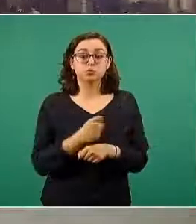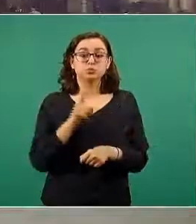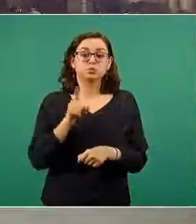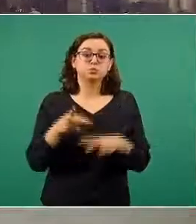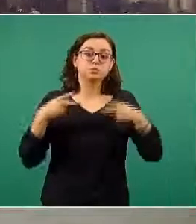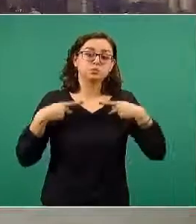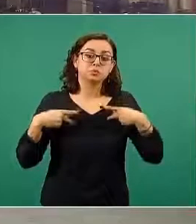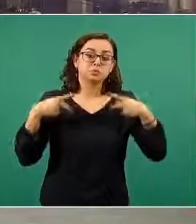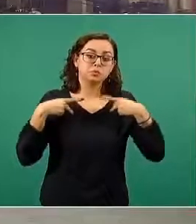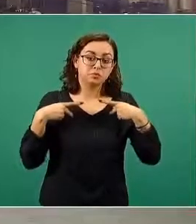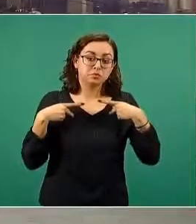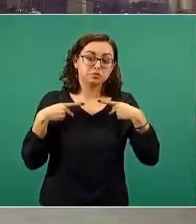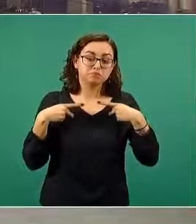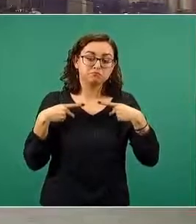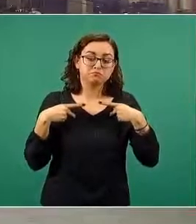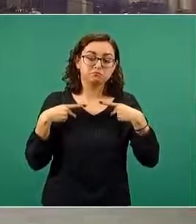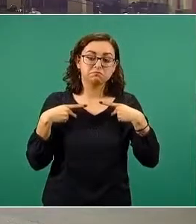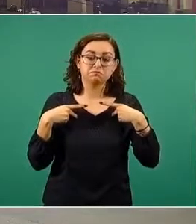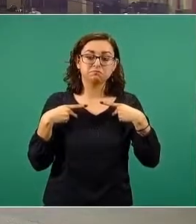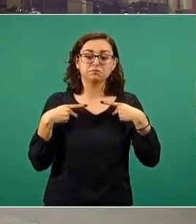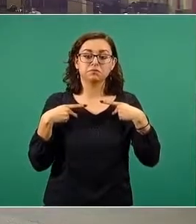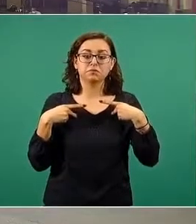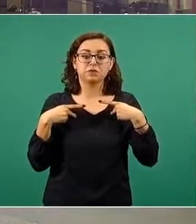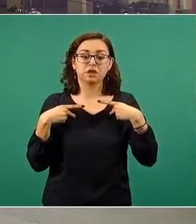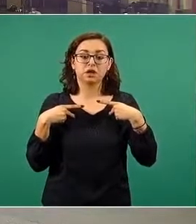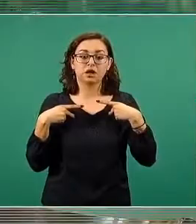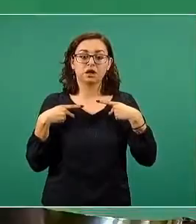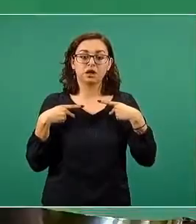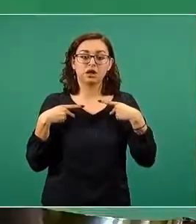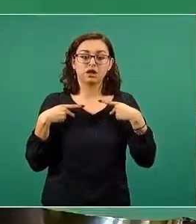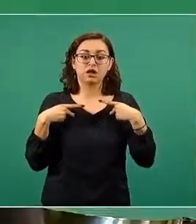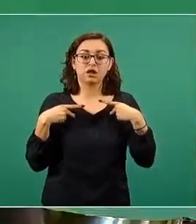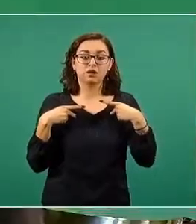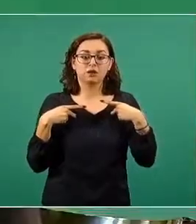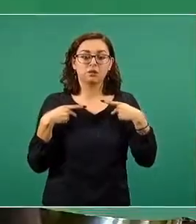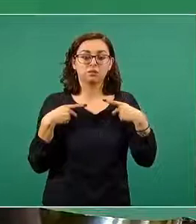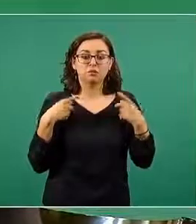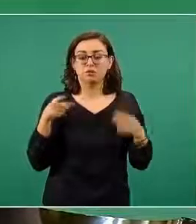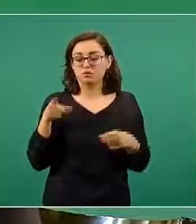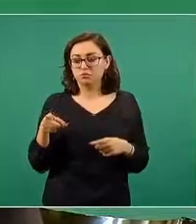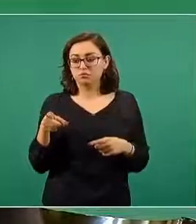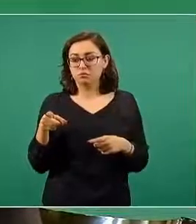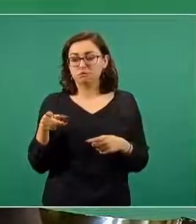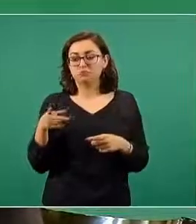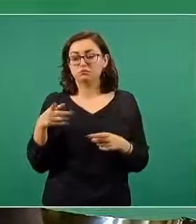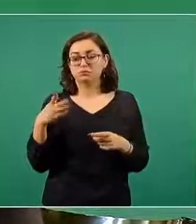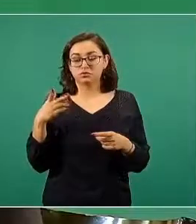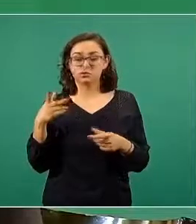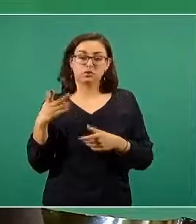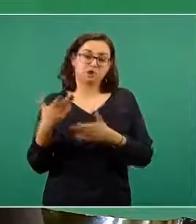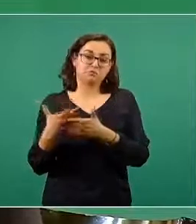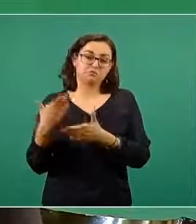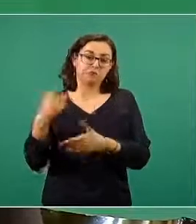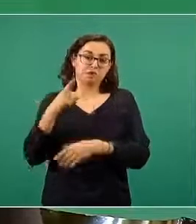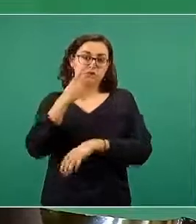persona no pertenece a los grupos de edad que ya se están aplicando en nuestro